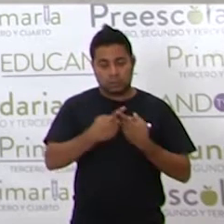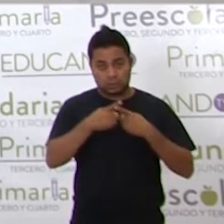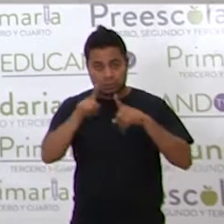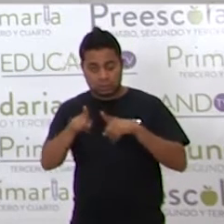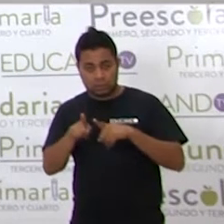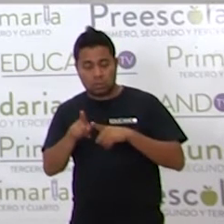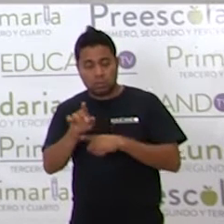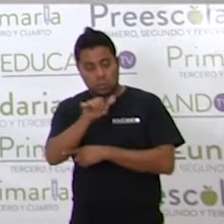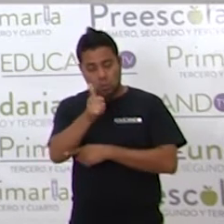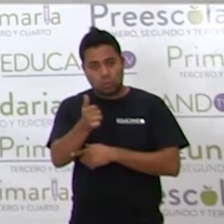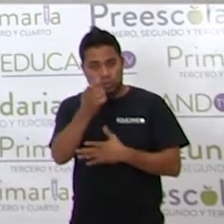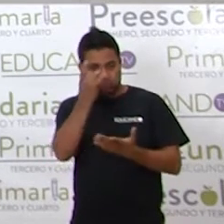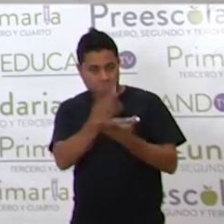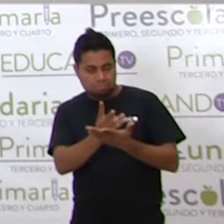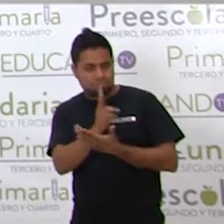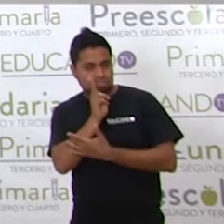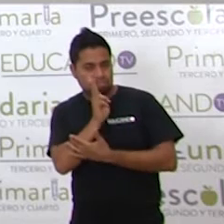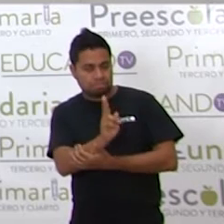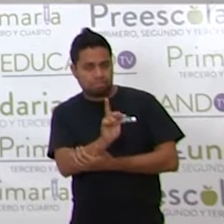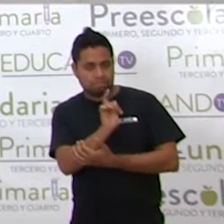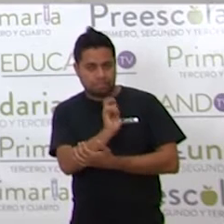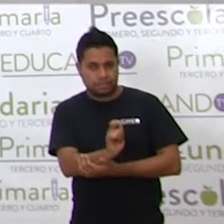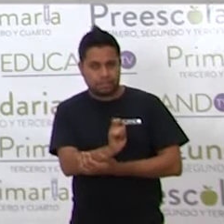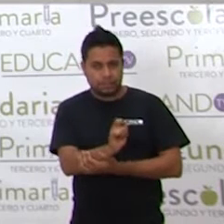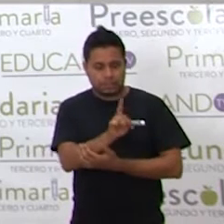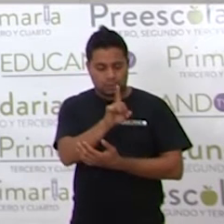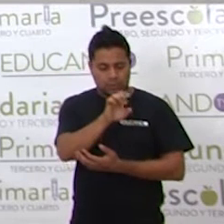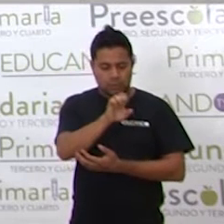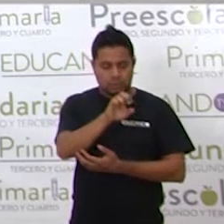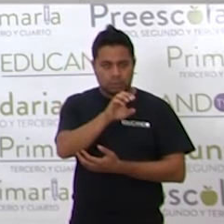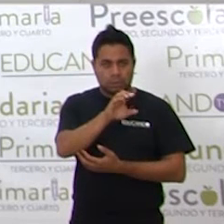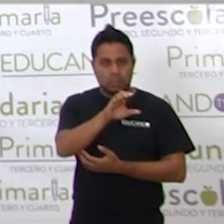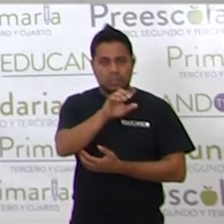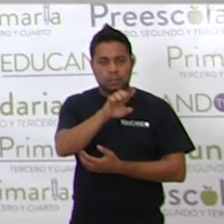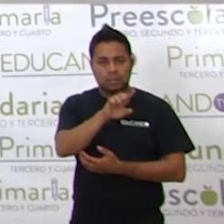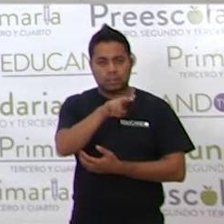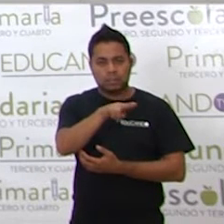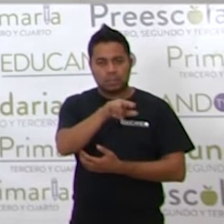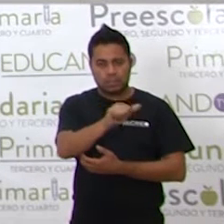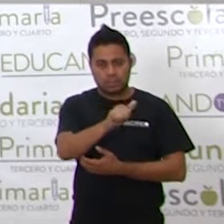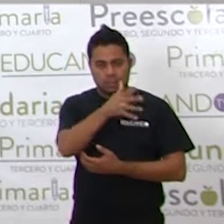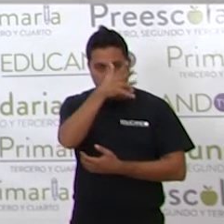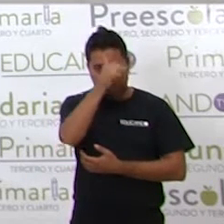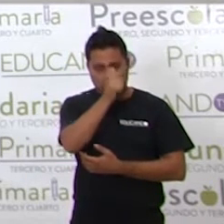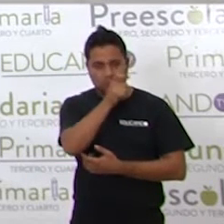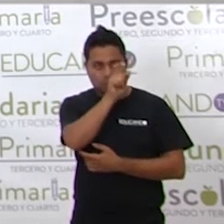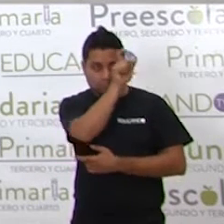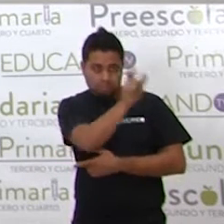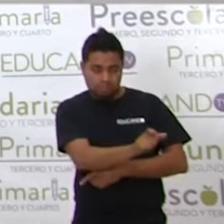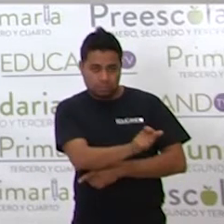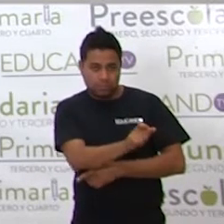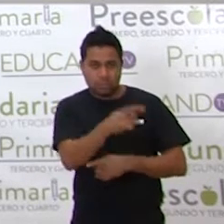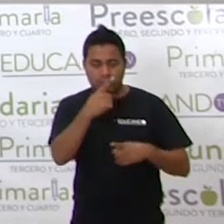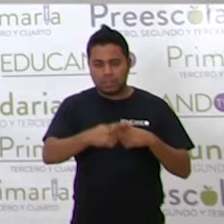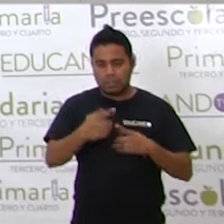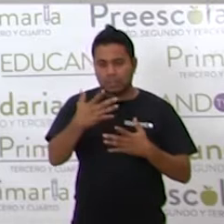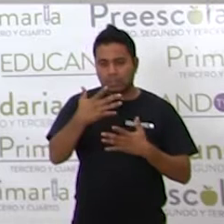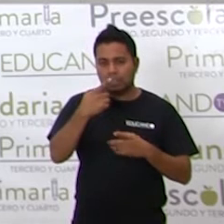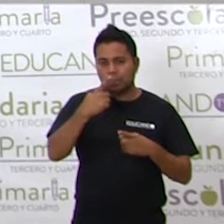ver solamente las decenas. ¿Sí lo recuerdas? Bien. ¿Quién tiene